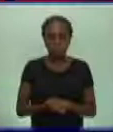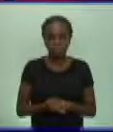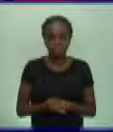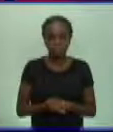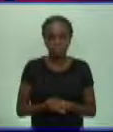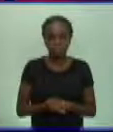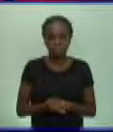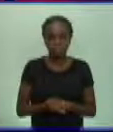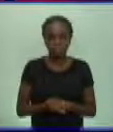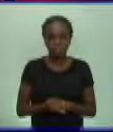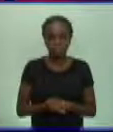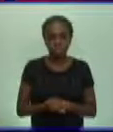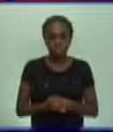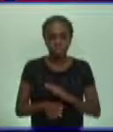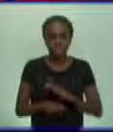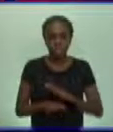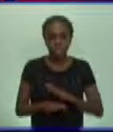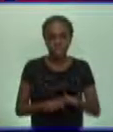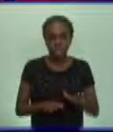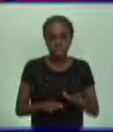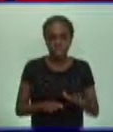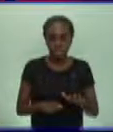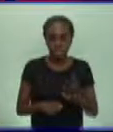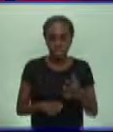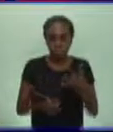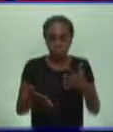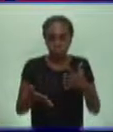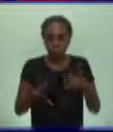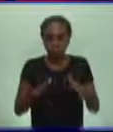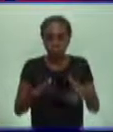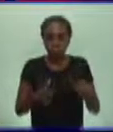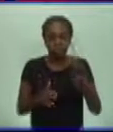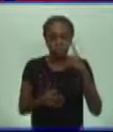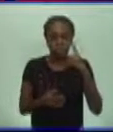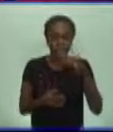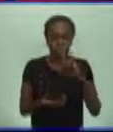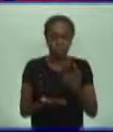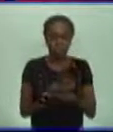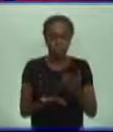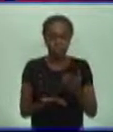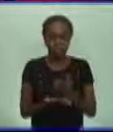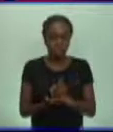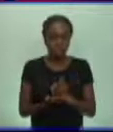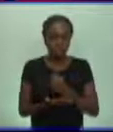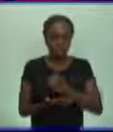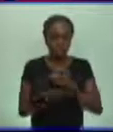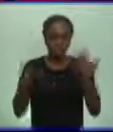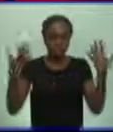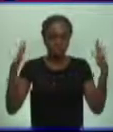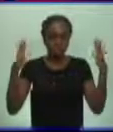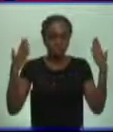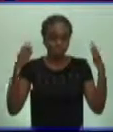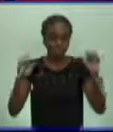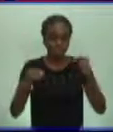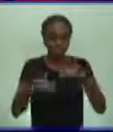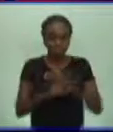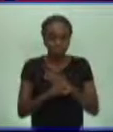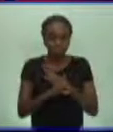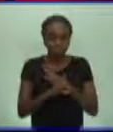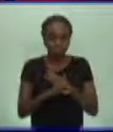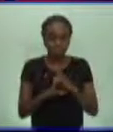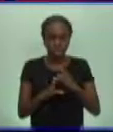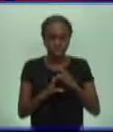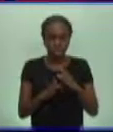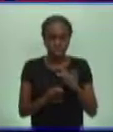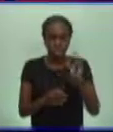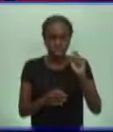Bueno, pues ya estamos llegando al final de nuestros encuentros. Quiero felicitar en esta mañana a un